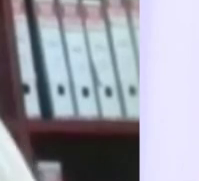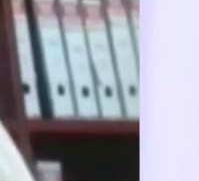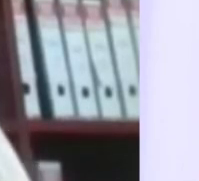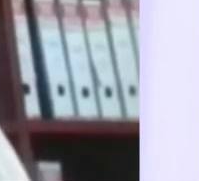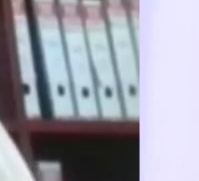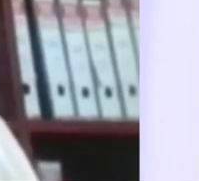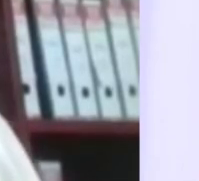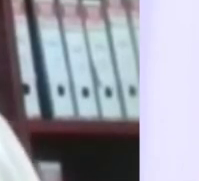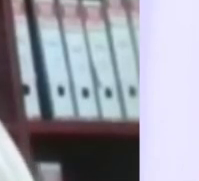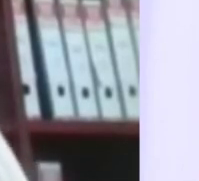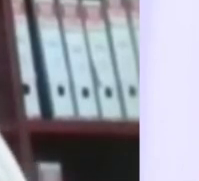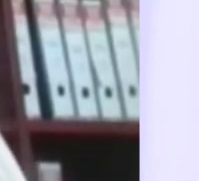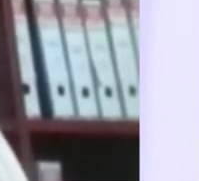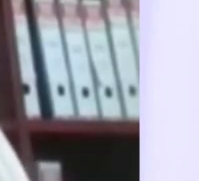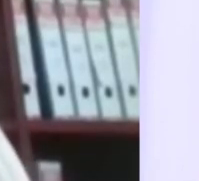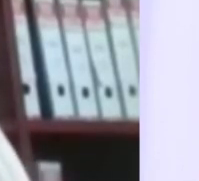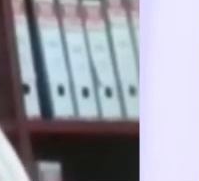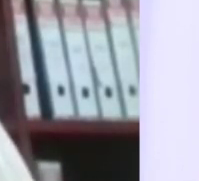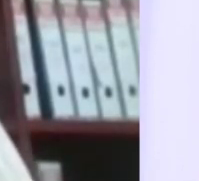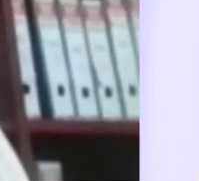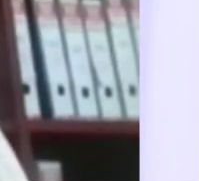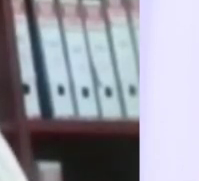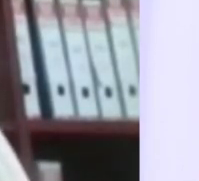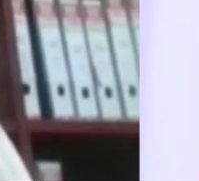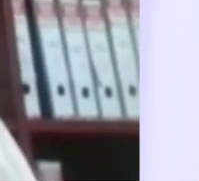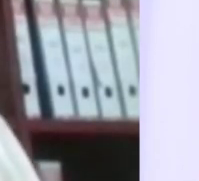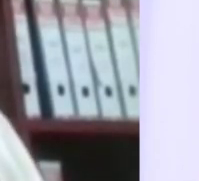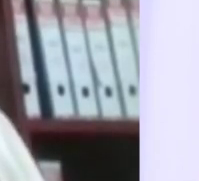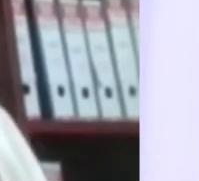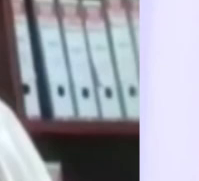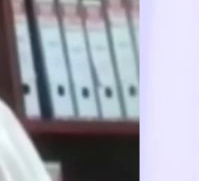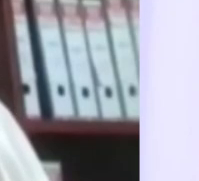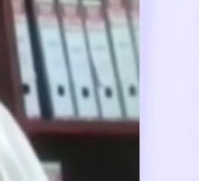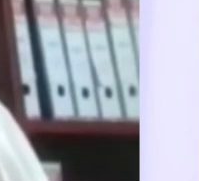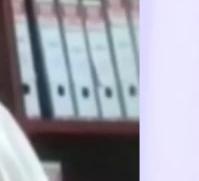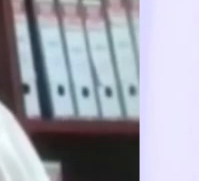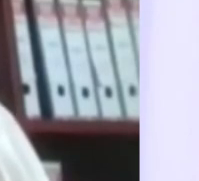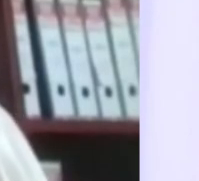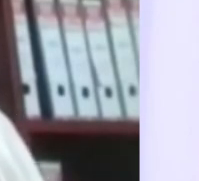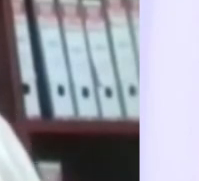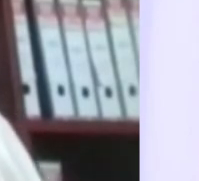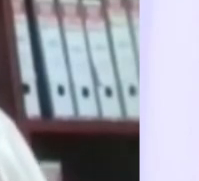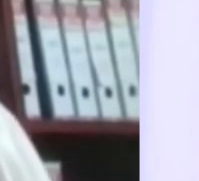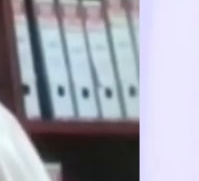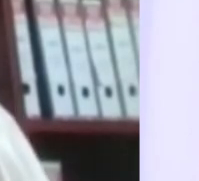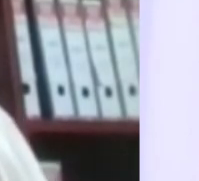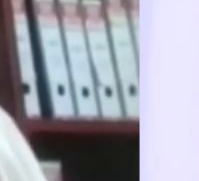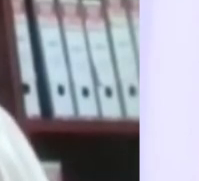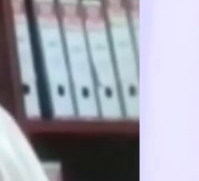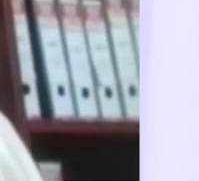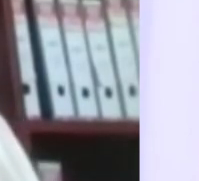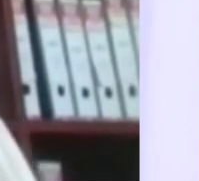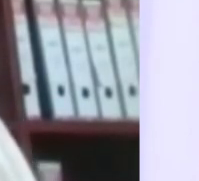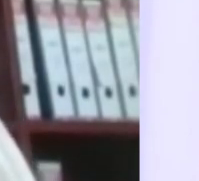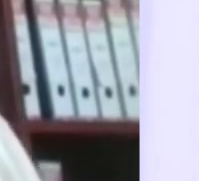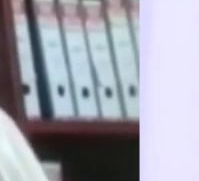entre nosotros, como hemos visto en el vídeo, generar espacios de encuentro se está haciendo imprescindible cada vez más